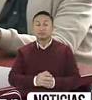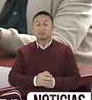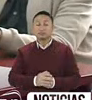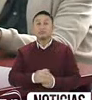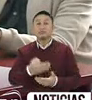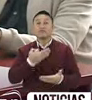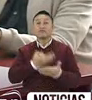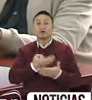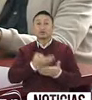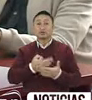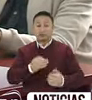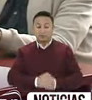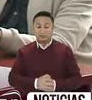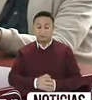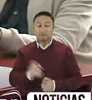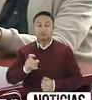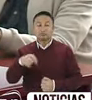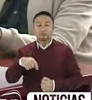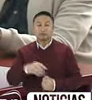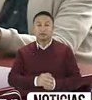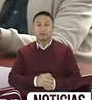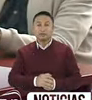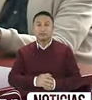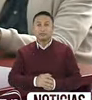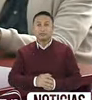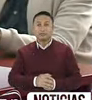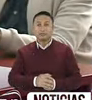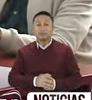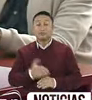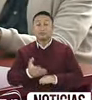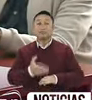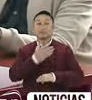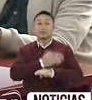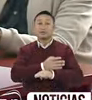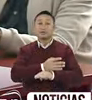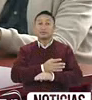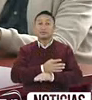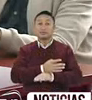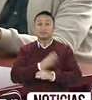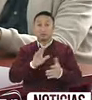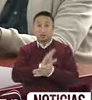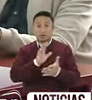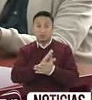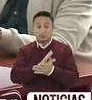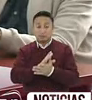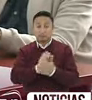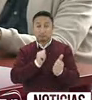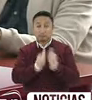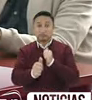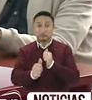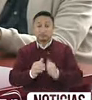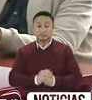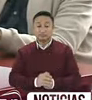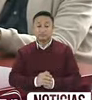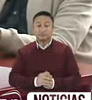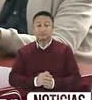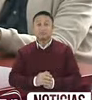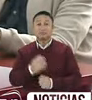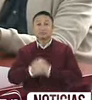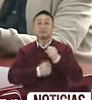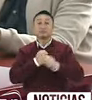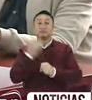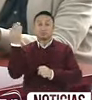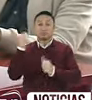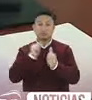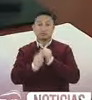de servicios, necesitamos los pases de primaria, y necesitamos los pases de promoción de los años de